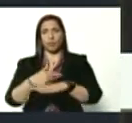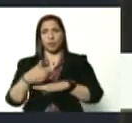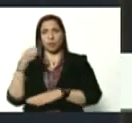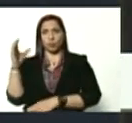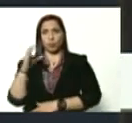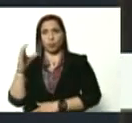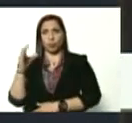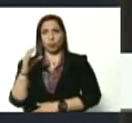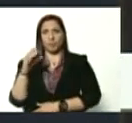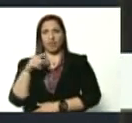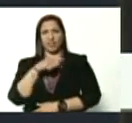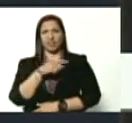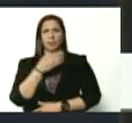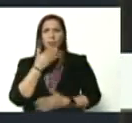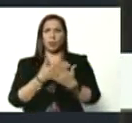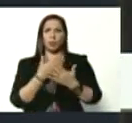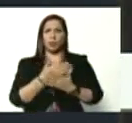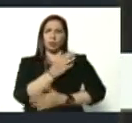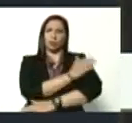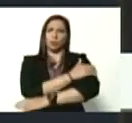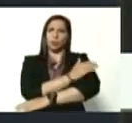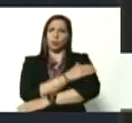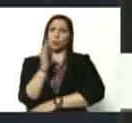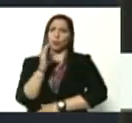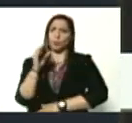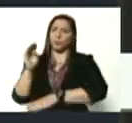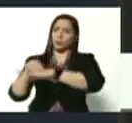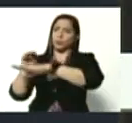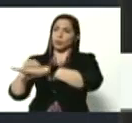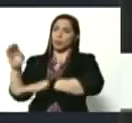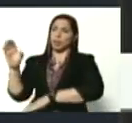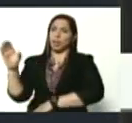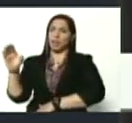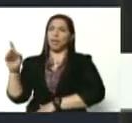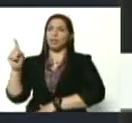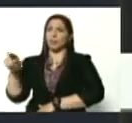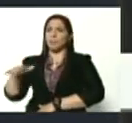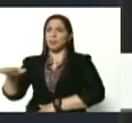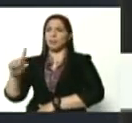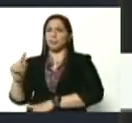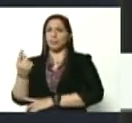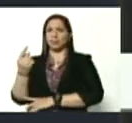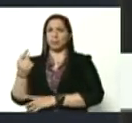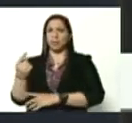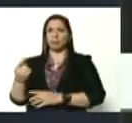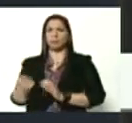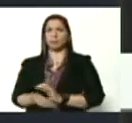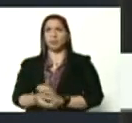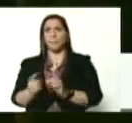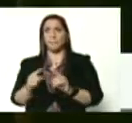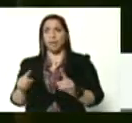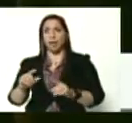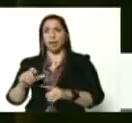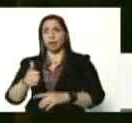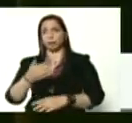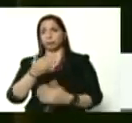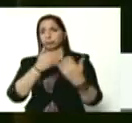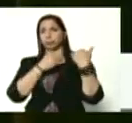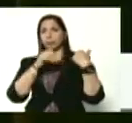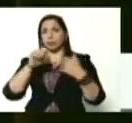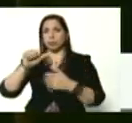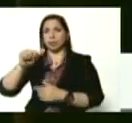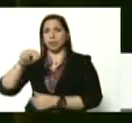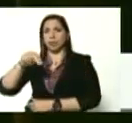oligarquía bogotana solicitaba en caracas una plaza principal a todo dar para el general santander